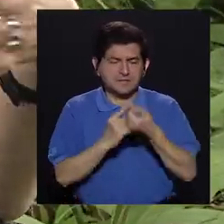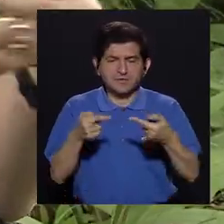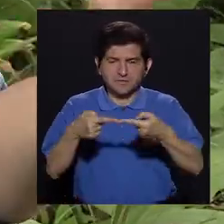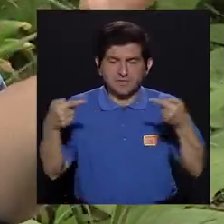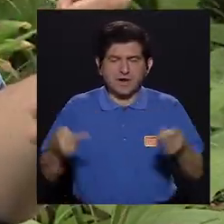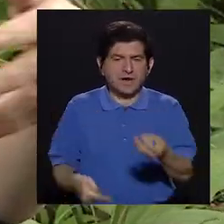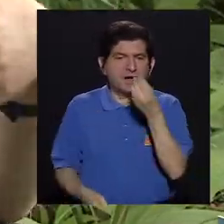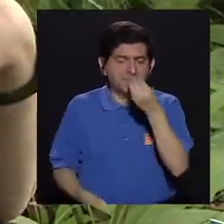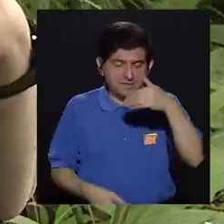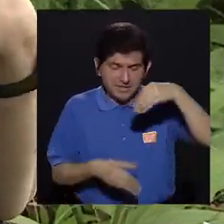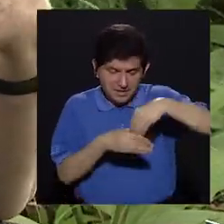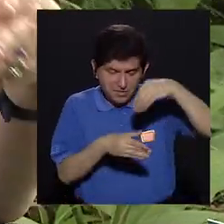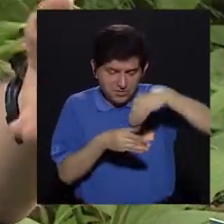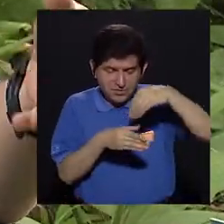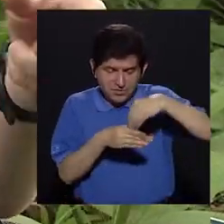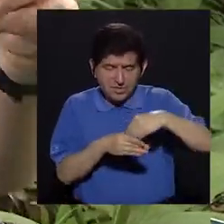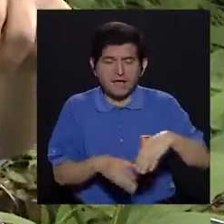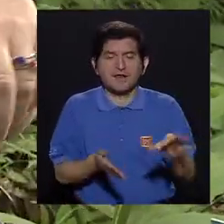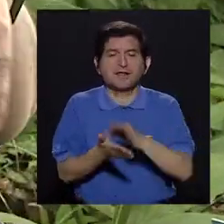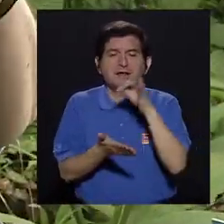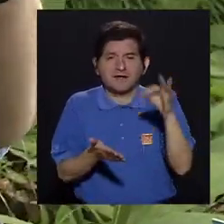antinutricionales, ¿verdad?, que hay en el frijol,